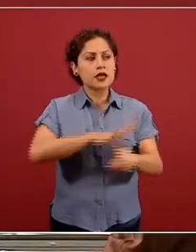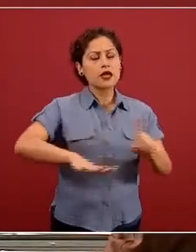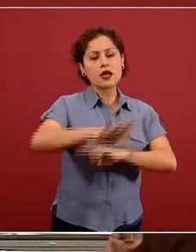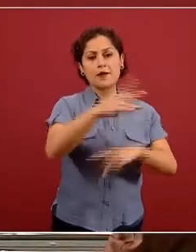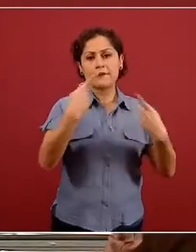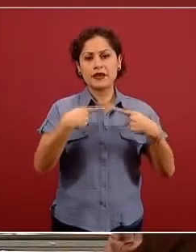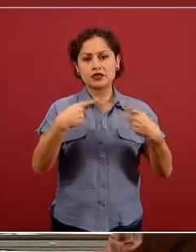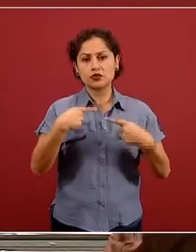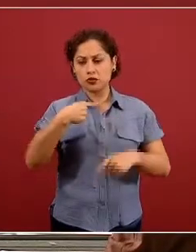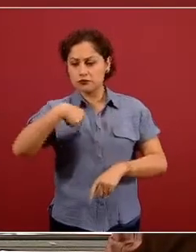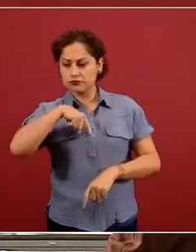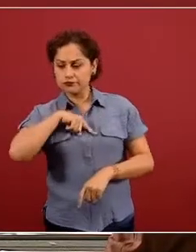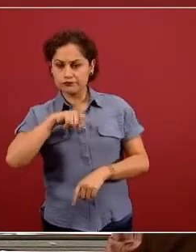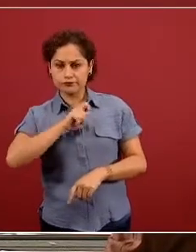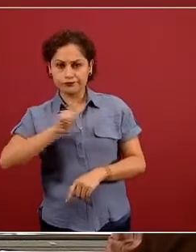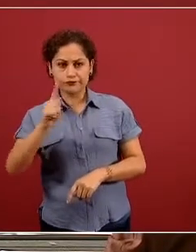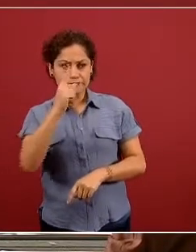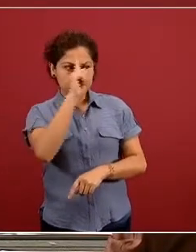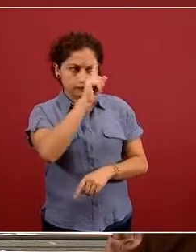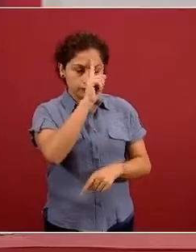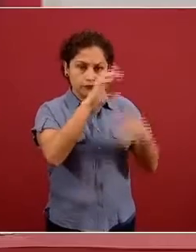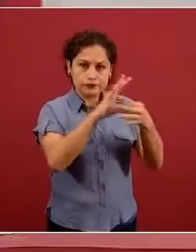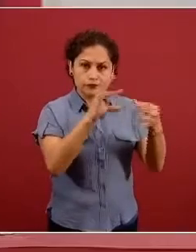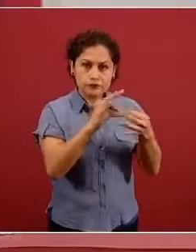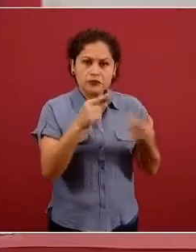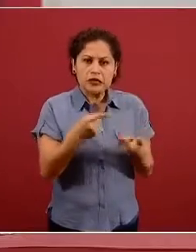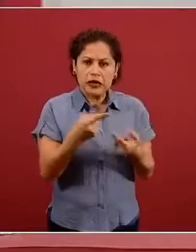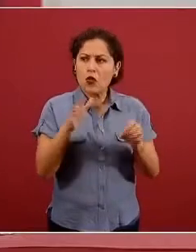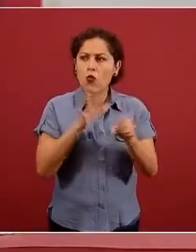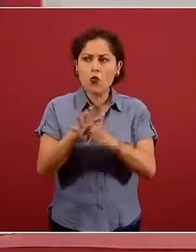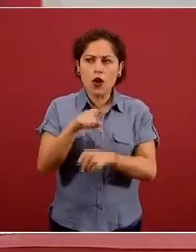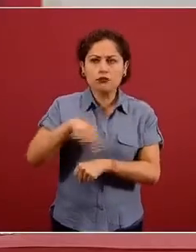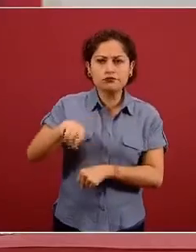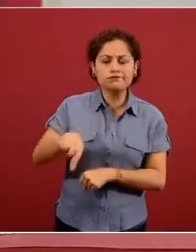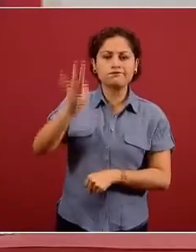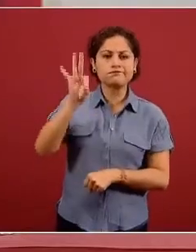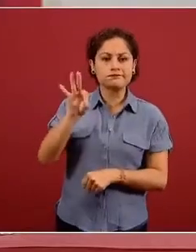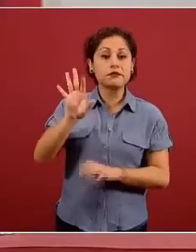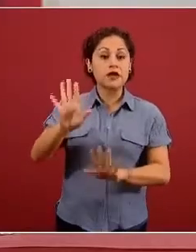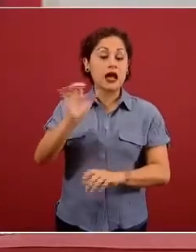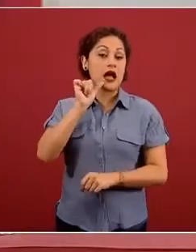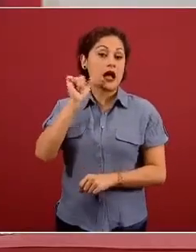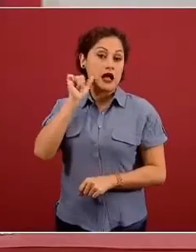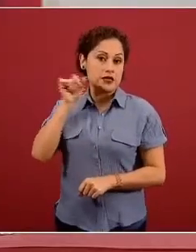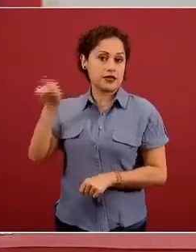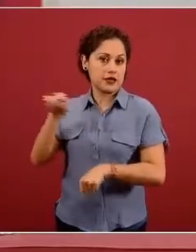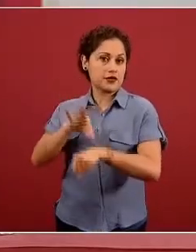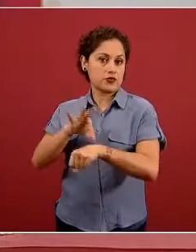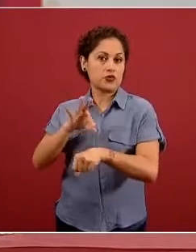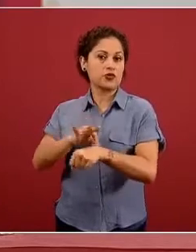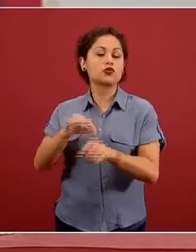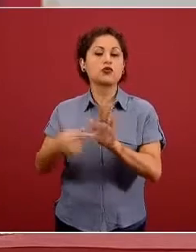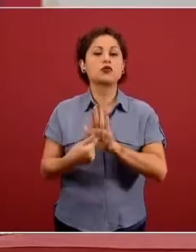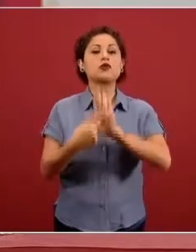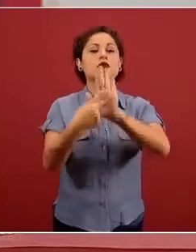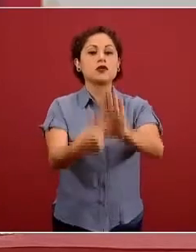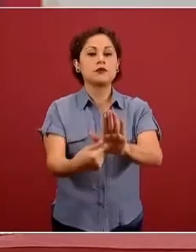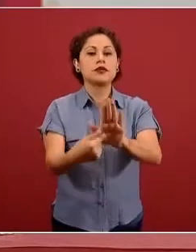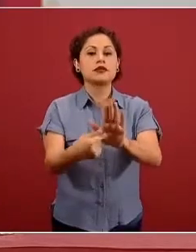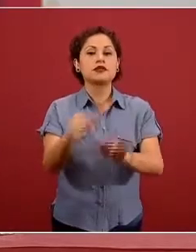público que están disponibles. Ayer presentó el propio doctor Cortés la nueva